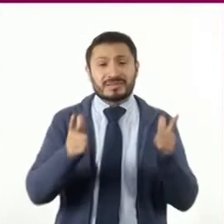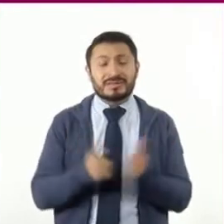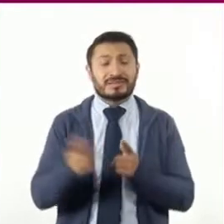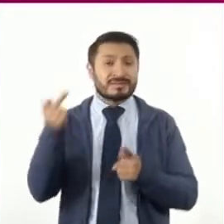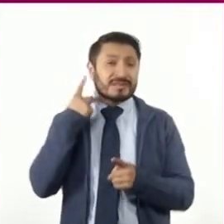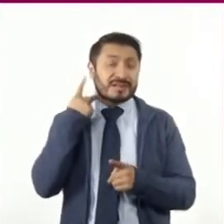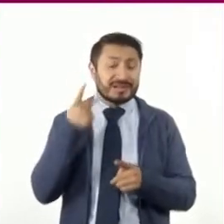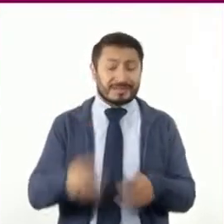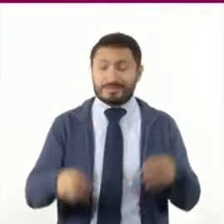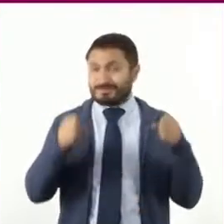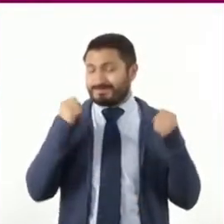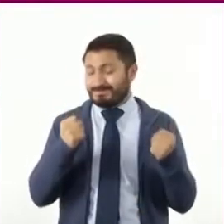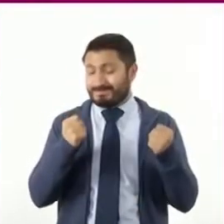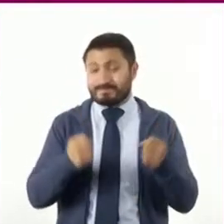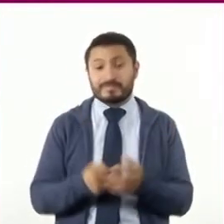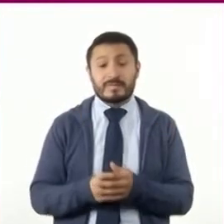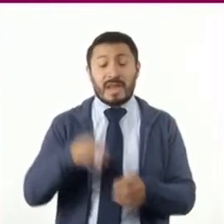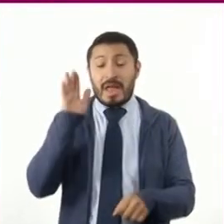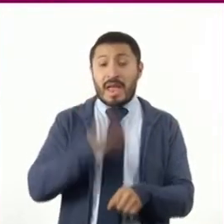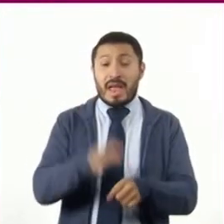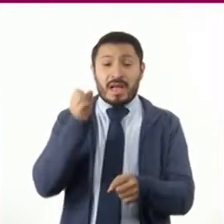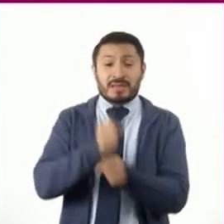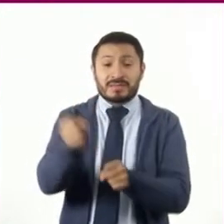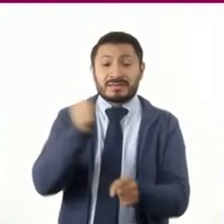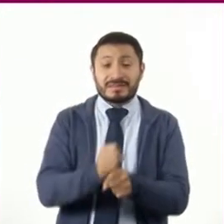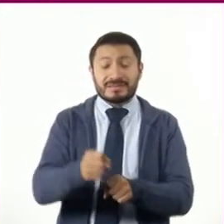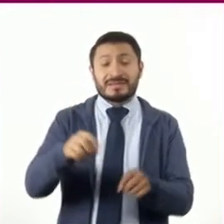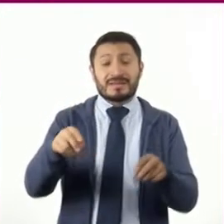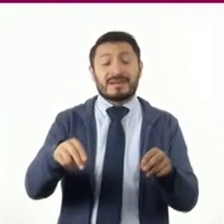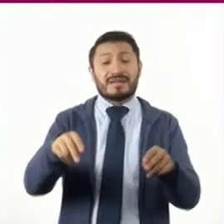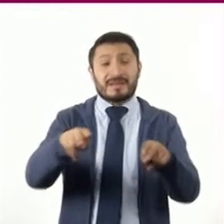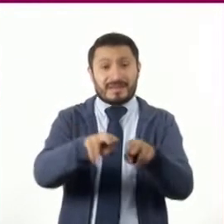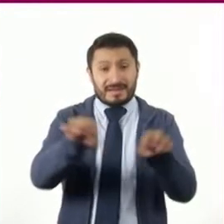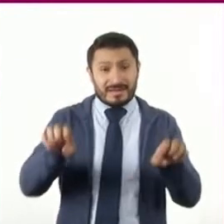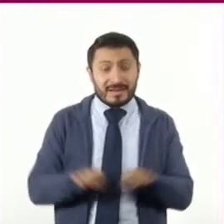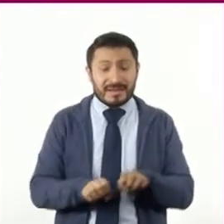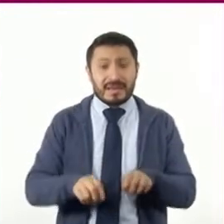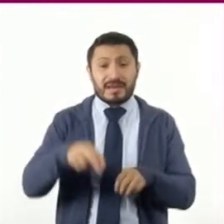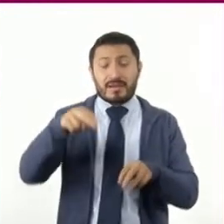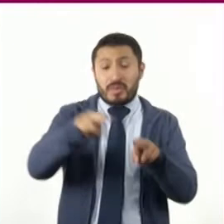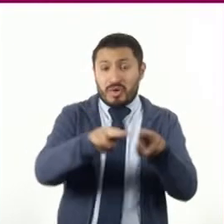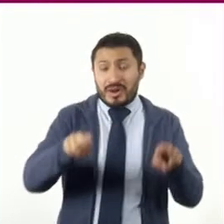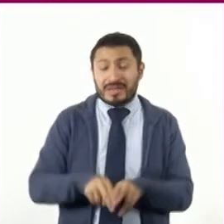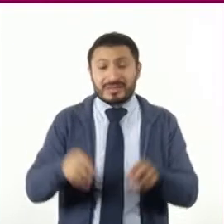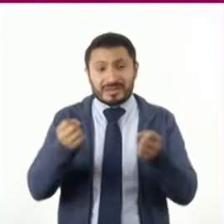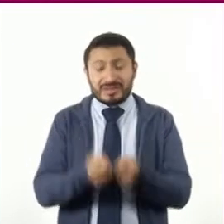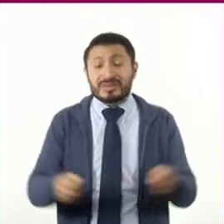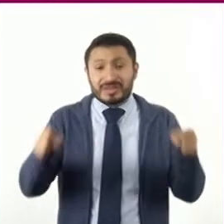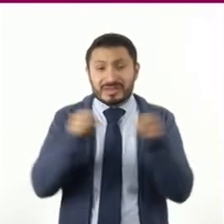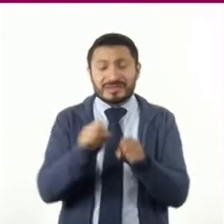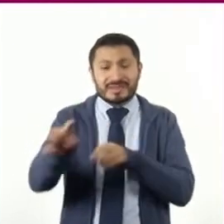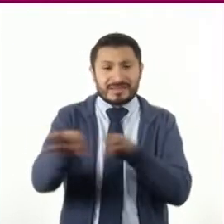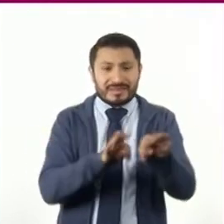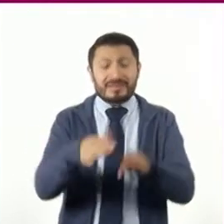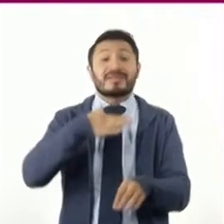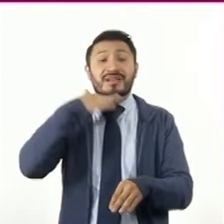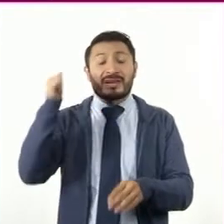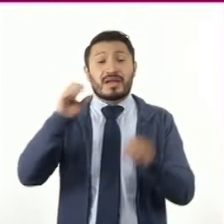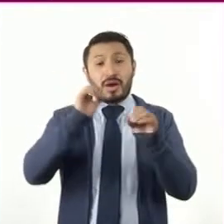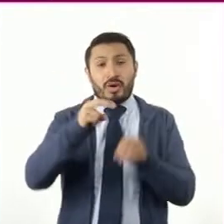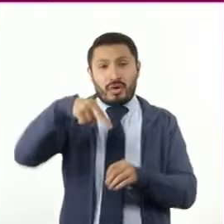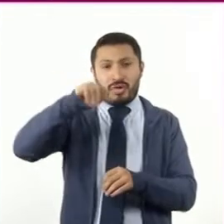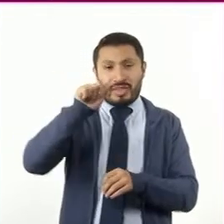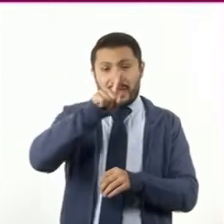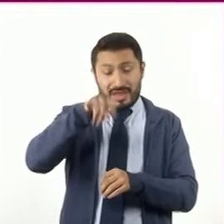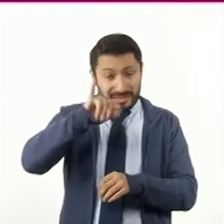políticos radicales. El más violento de ellos fue el Partido Nacional Socialista de los Obreros Alemanes o Partido Nazi,